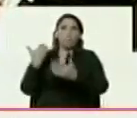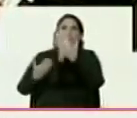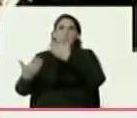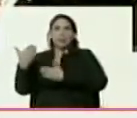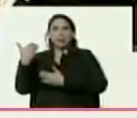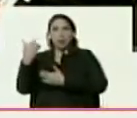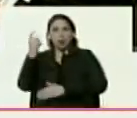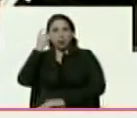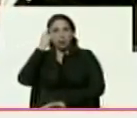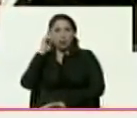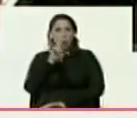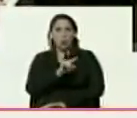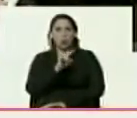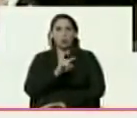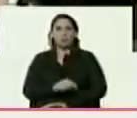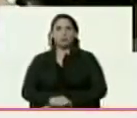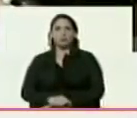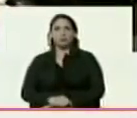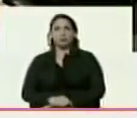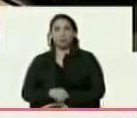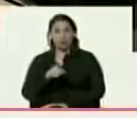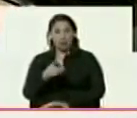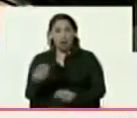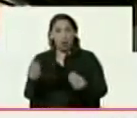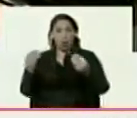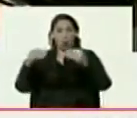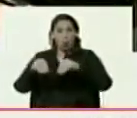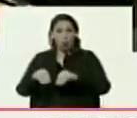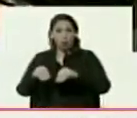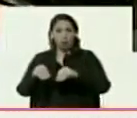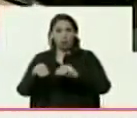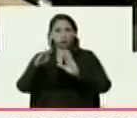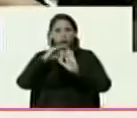día lunes. En ese acuerdo